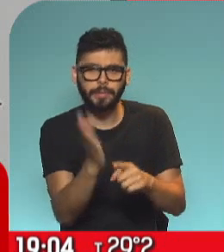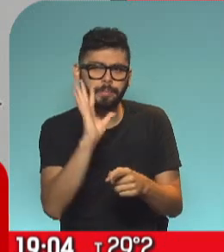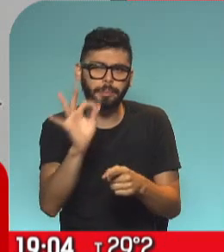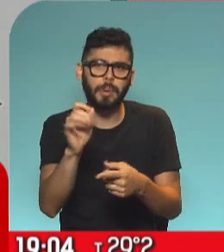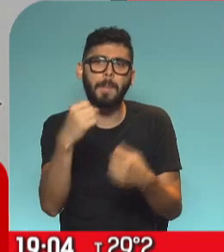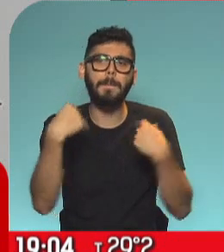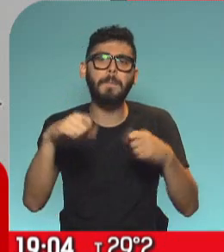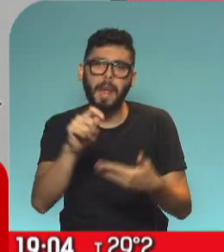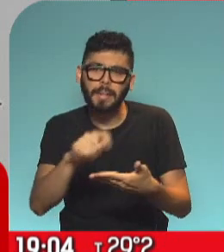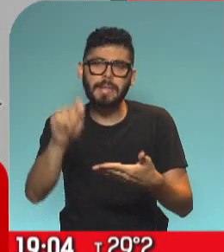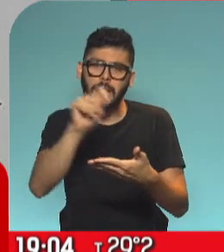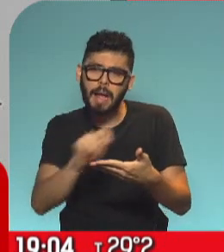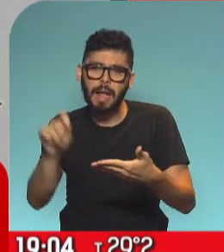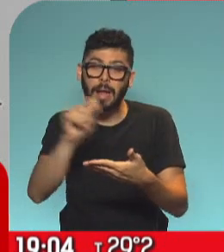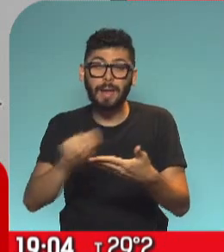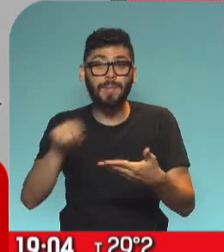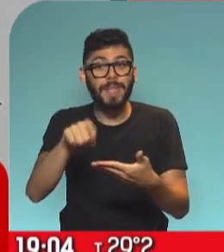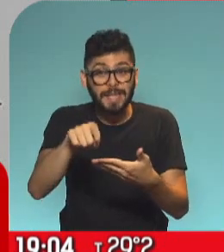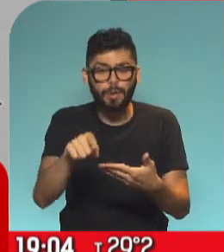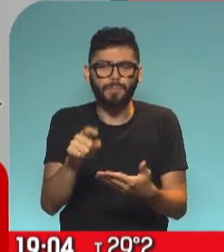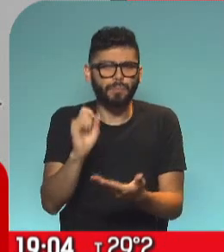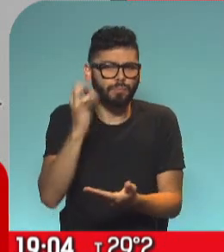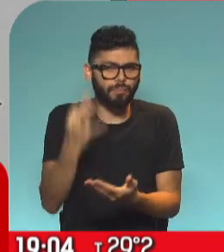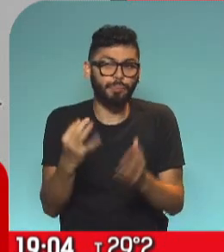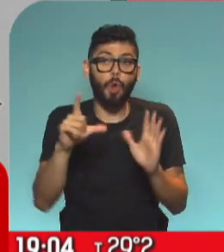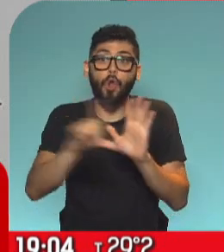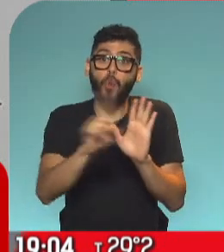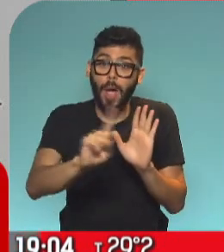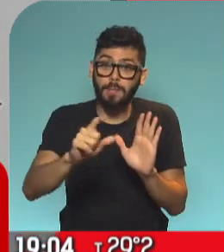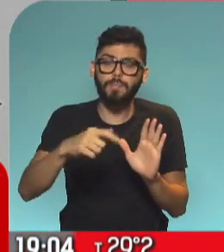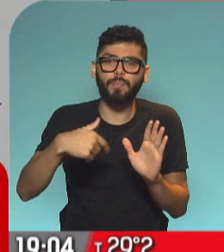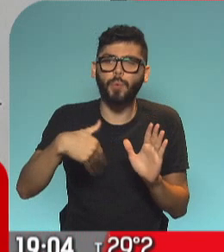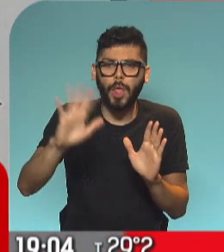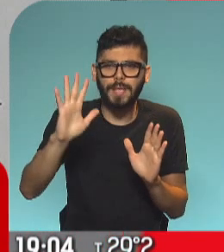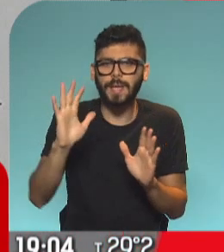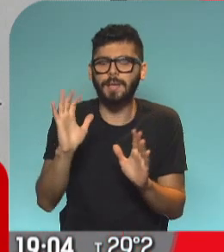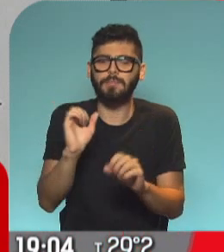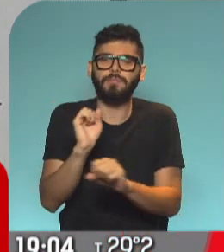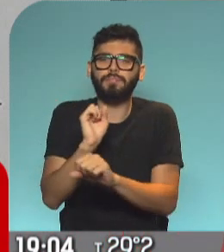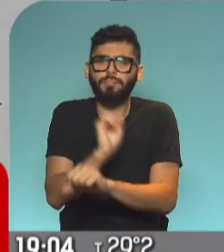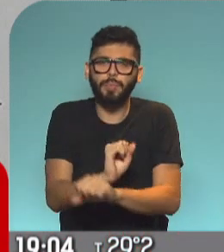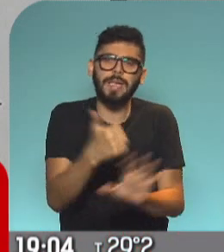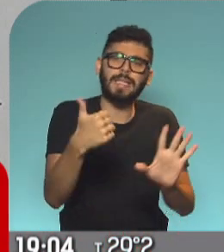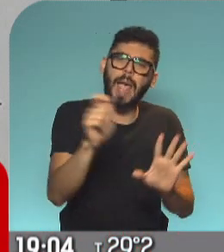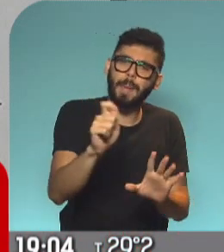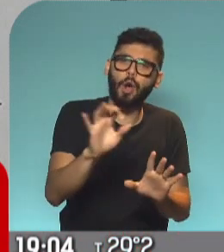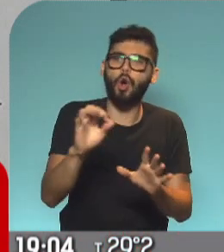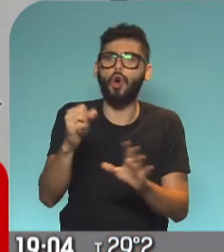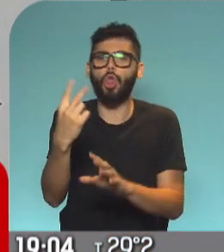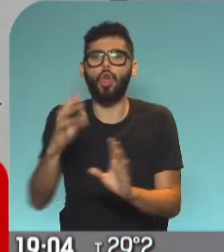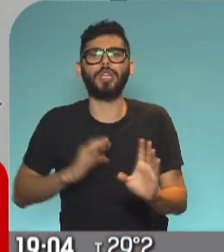presentó es un delito excarcelable que puede ser entre seis meses de prisión y dos años por eso hablamos de